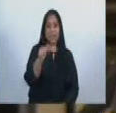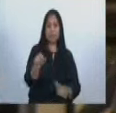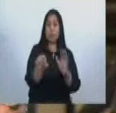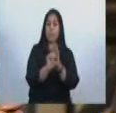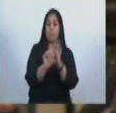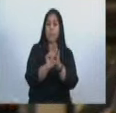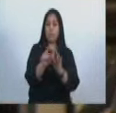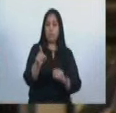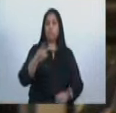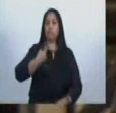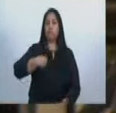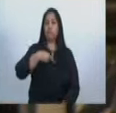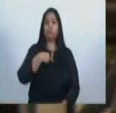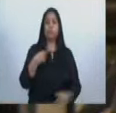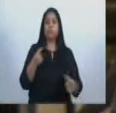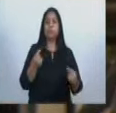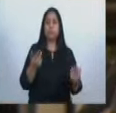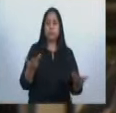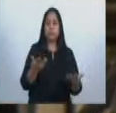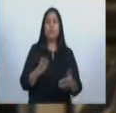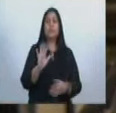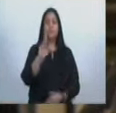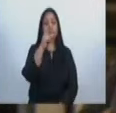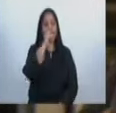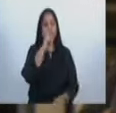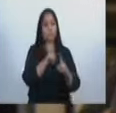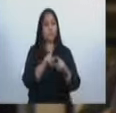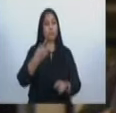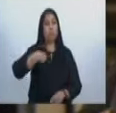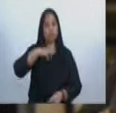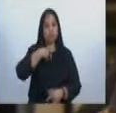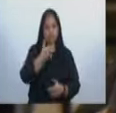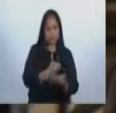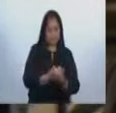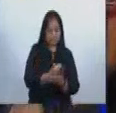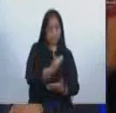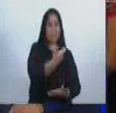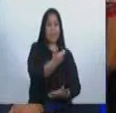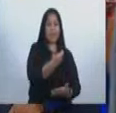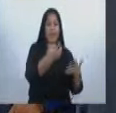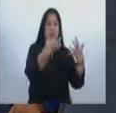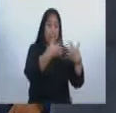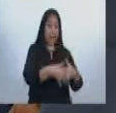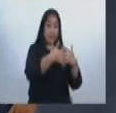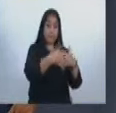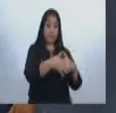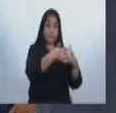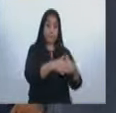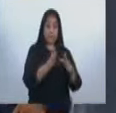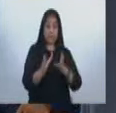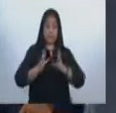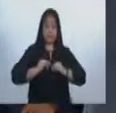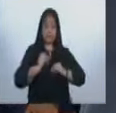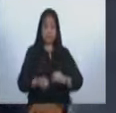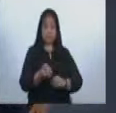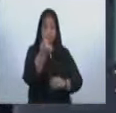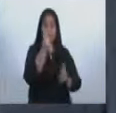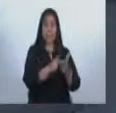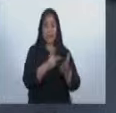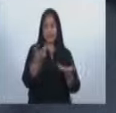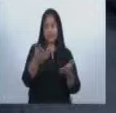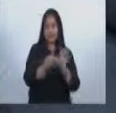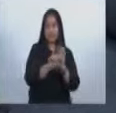nosotros hacemos Es que eh le le subsidi a la empresa que contrata por